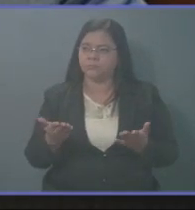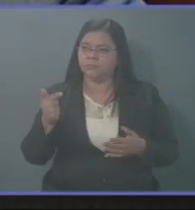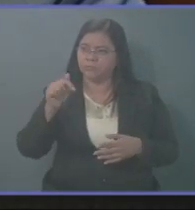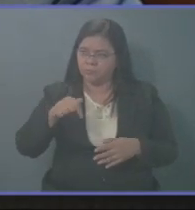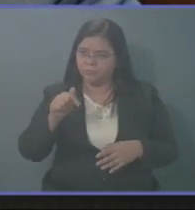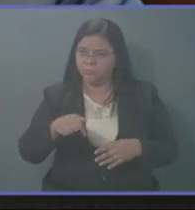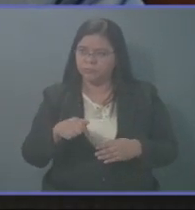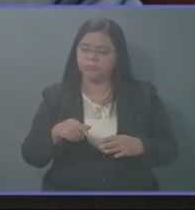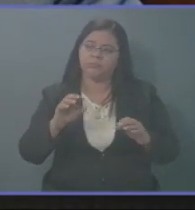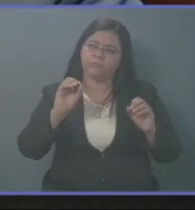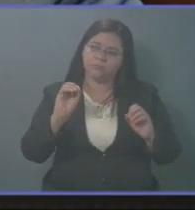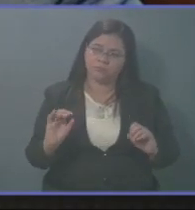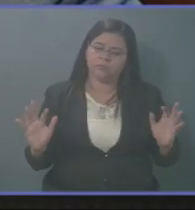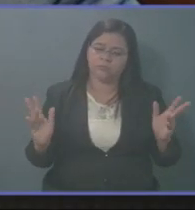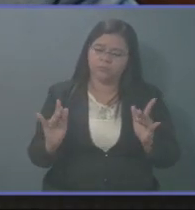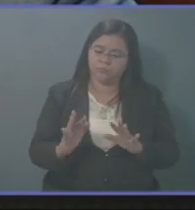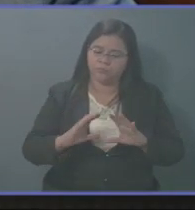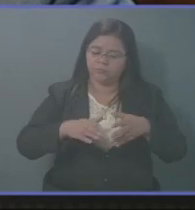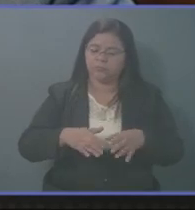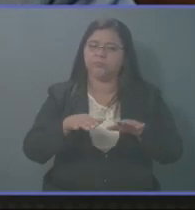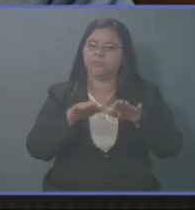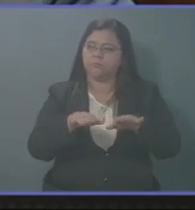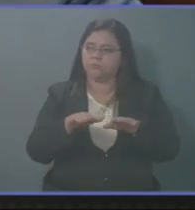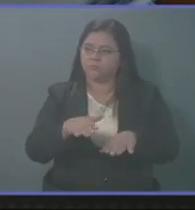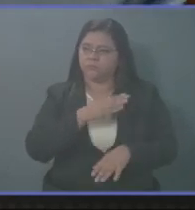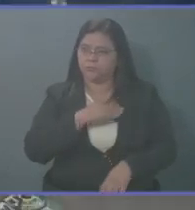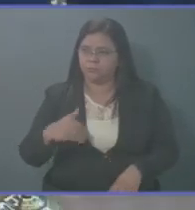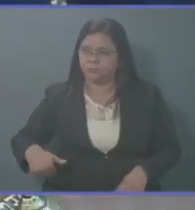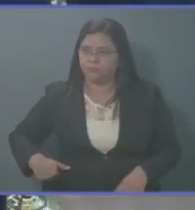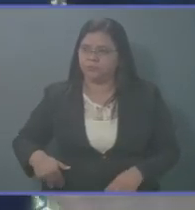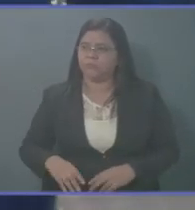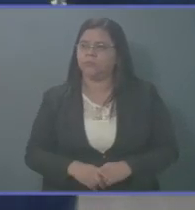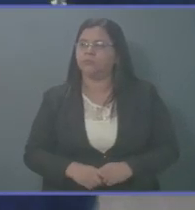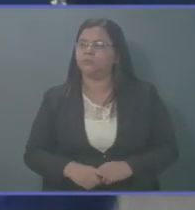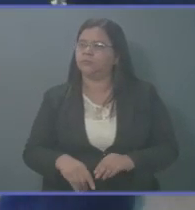o que se reúnan las comisiones. Muchas gracias, presidente. Perfecto. Si usted me pide...